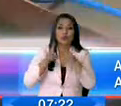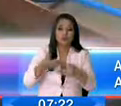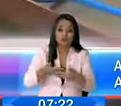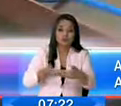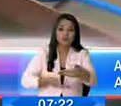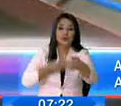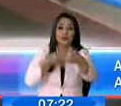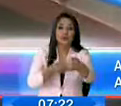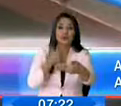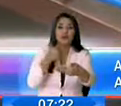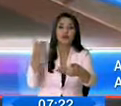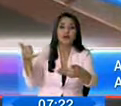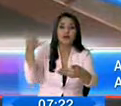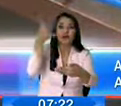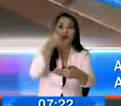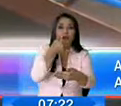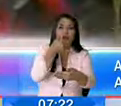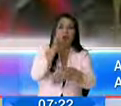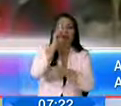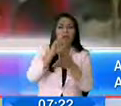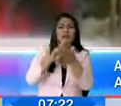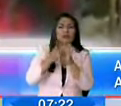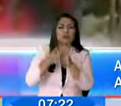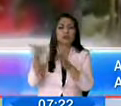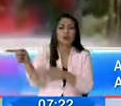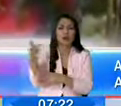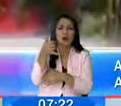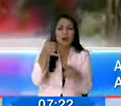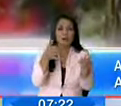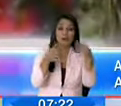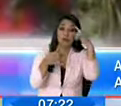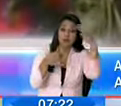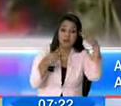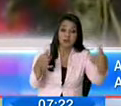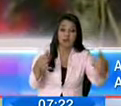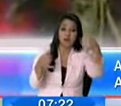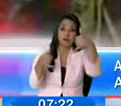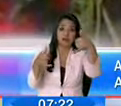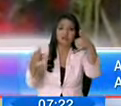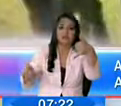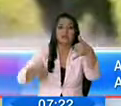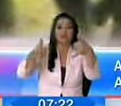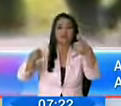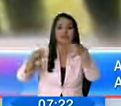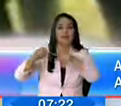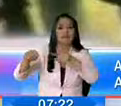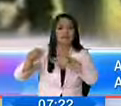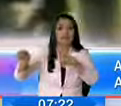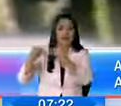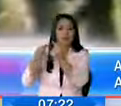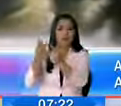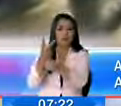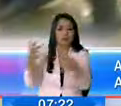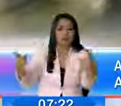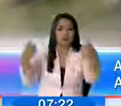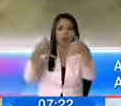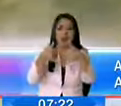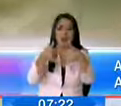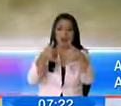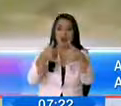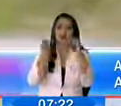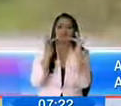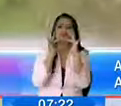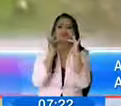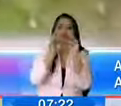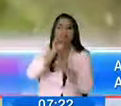reporta una llamada telefónica de más de un minuto entre un coronel de la policía y un alto jefe del grupo disidente. Este contacto habría tenido lugar